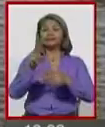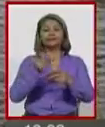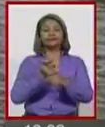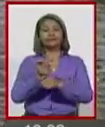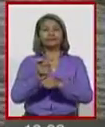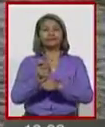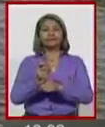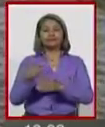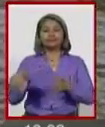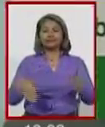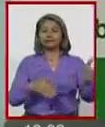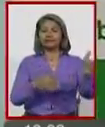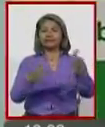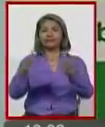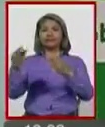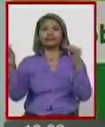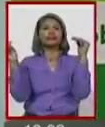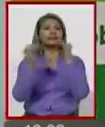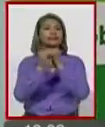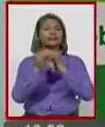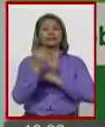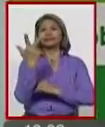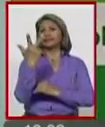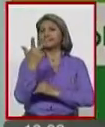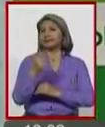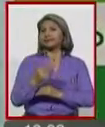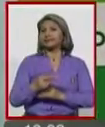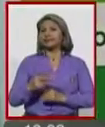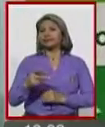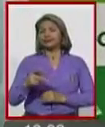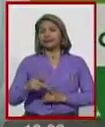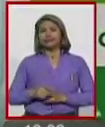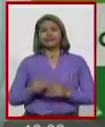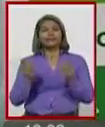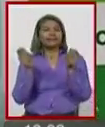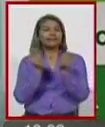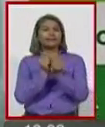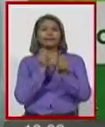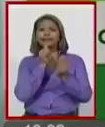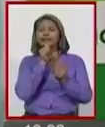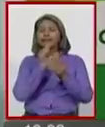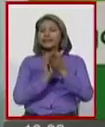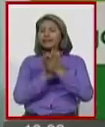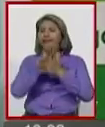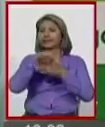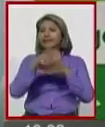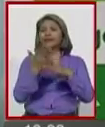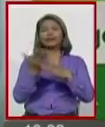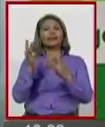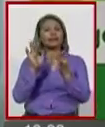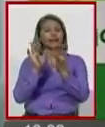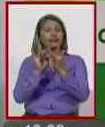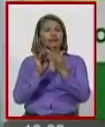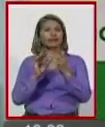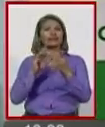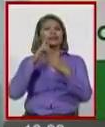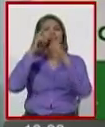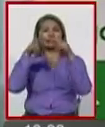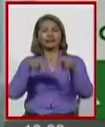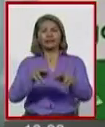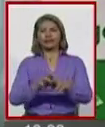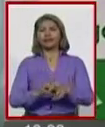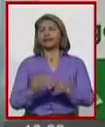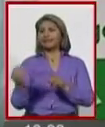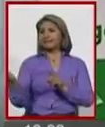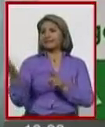afectada la carretera a esa población. Son 3 quebradas que antiguamente convergían en el río Piraí. Ahora supuestamente